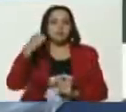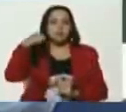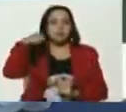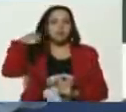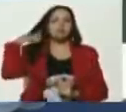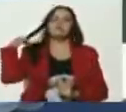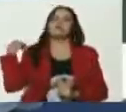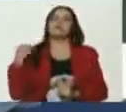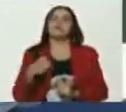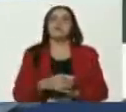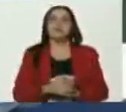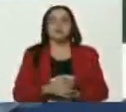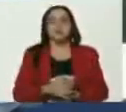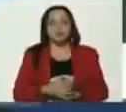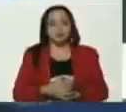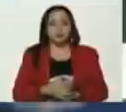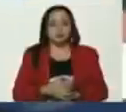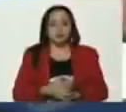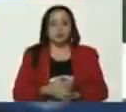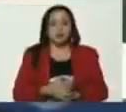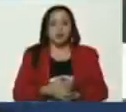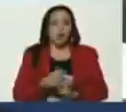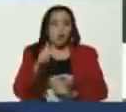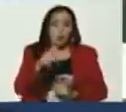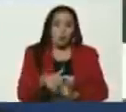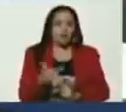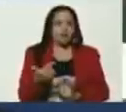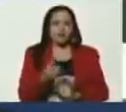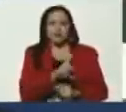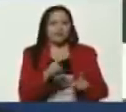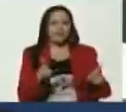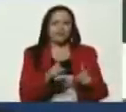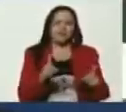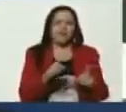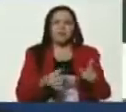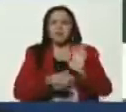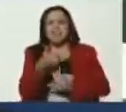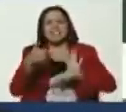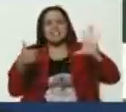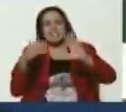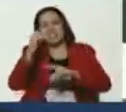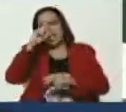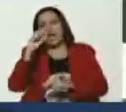Hoy asediada, bueno, hoy no, tiene más de 60 años asediada